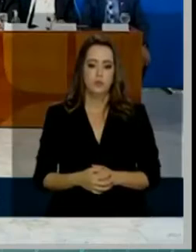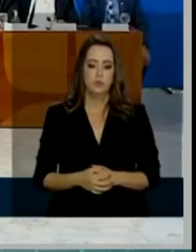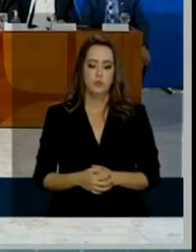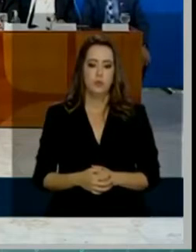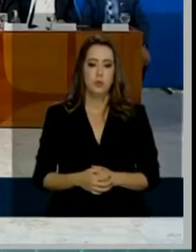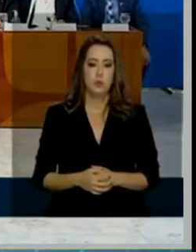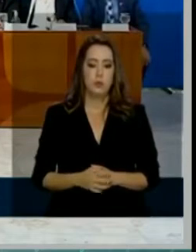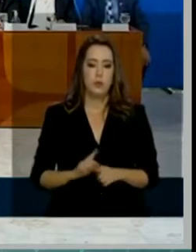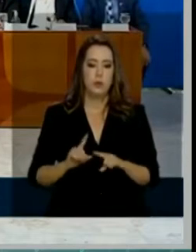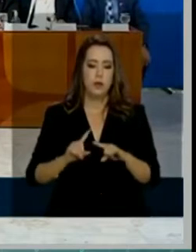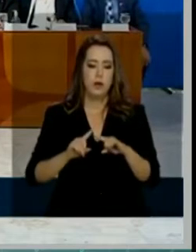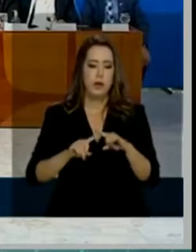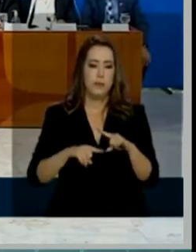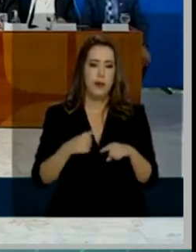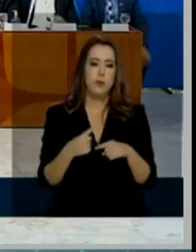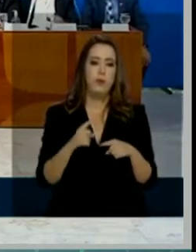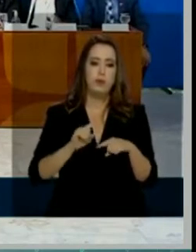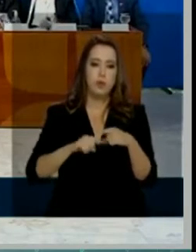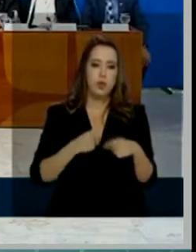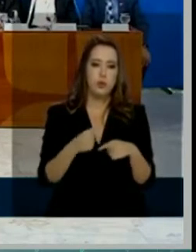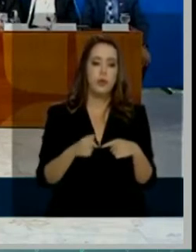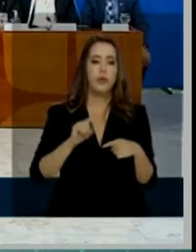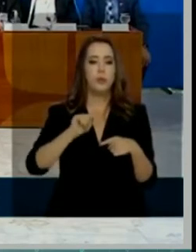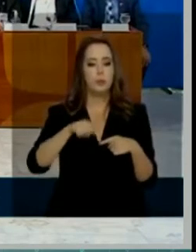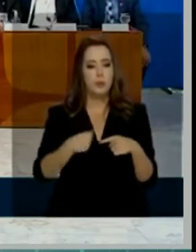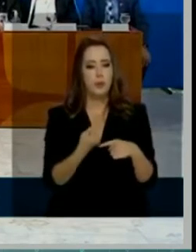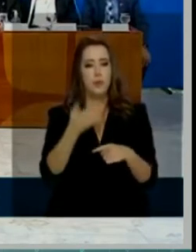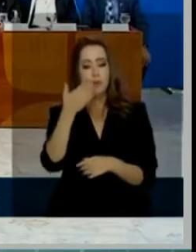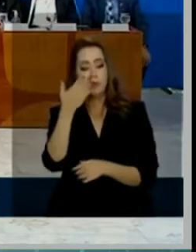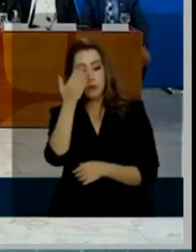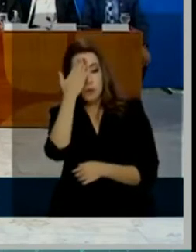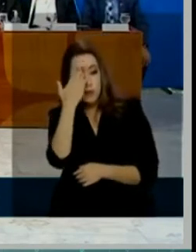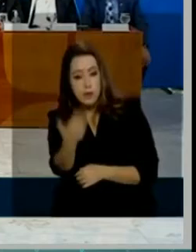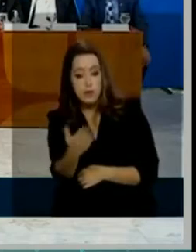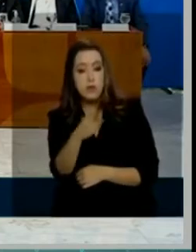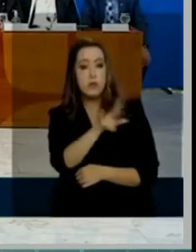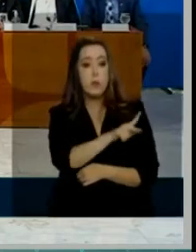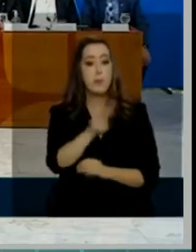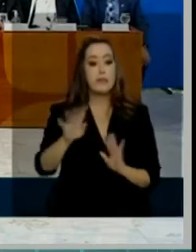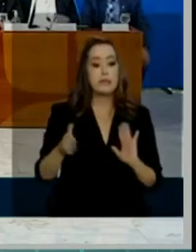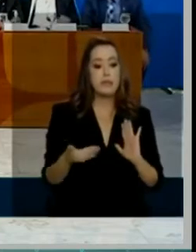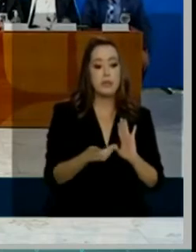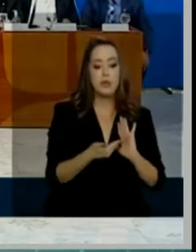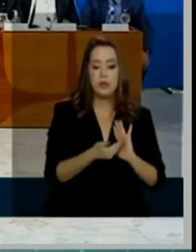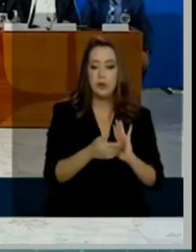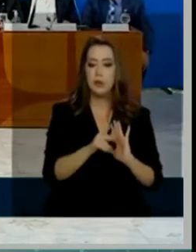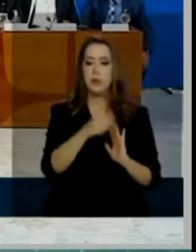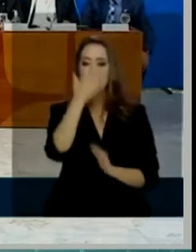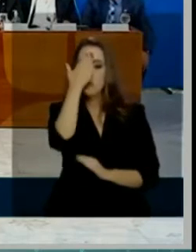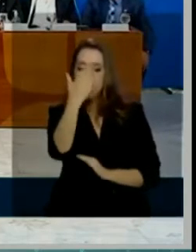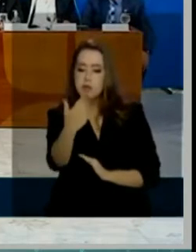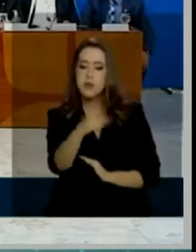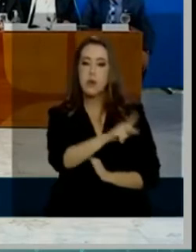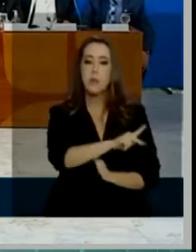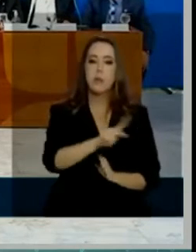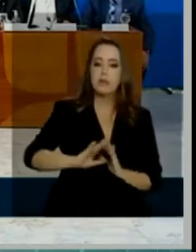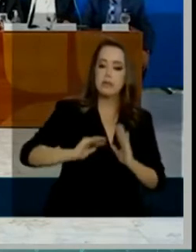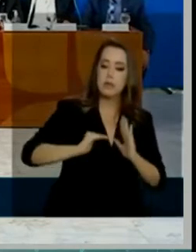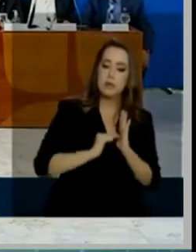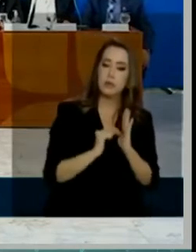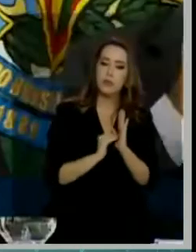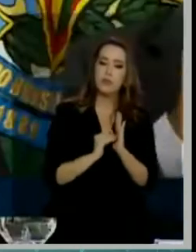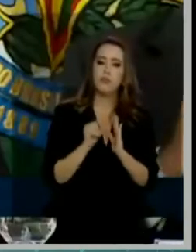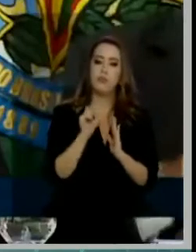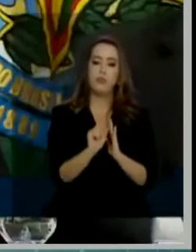medida que era denunciada por los trabajadores brasileños que no recibirían salario por los próximos 4 meses. No hay medidas efectivas en